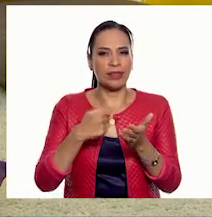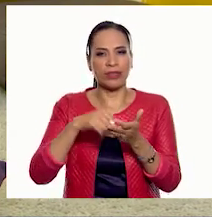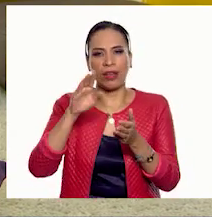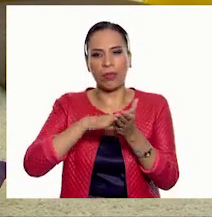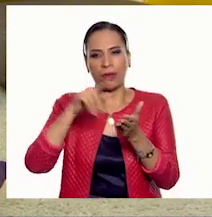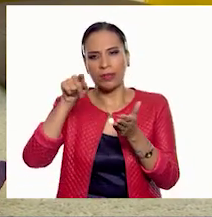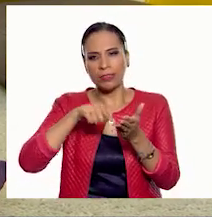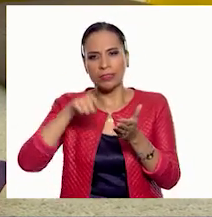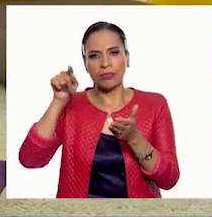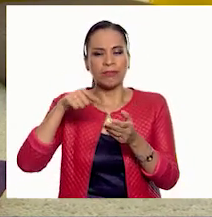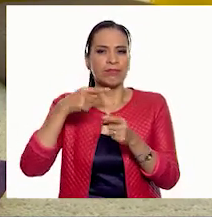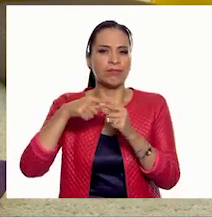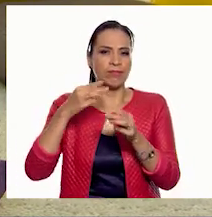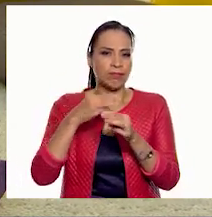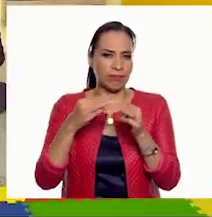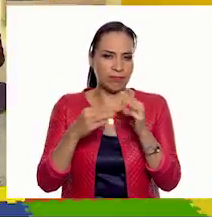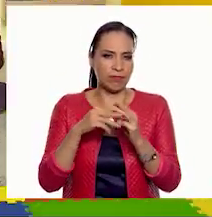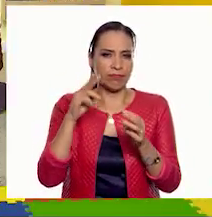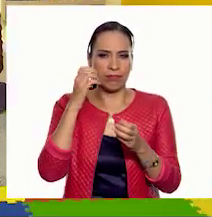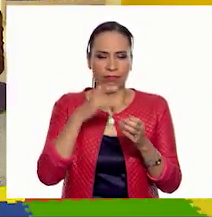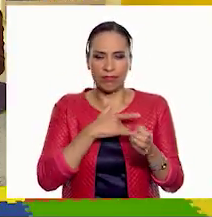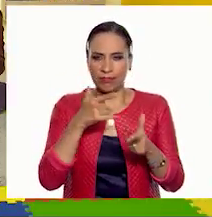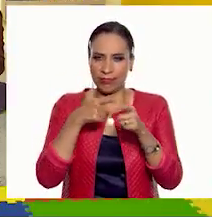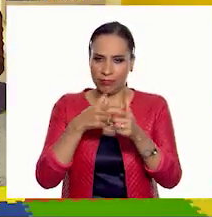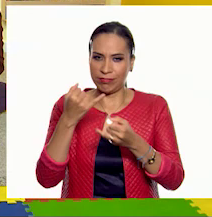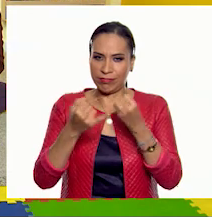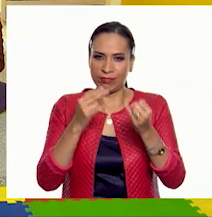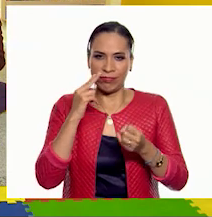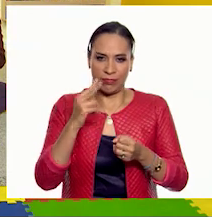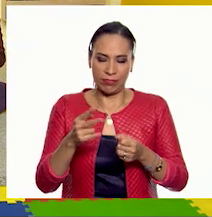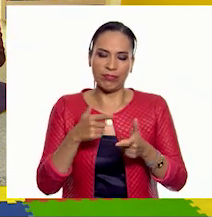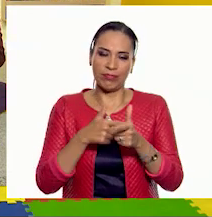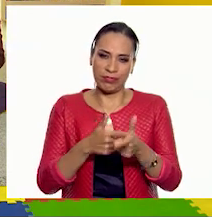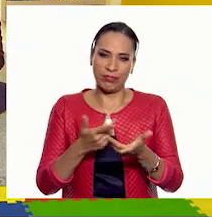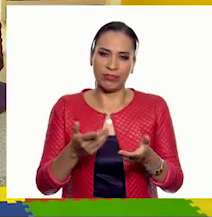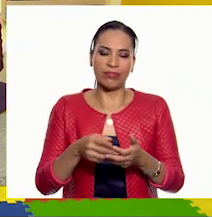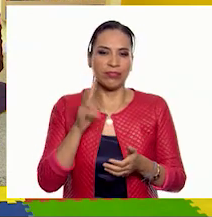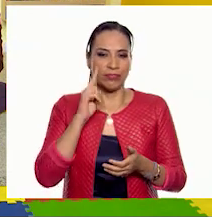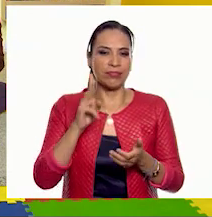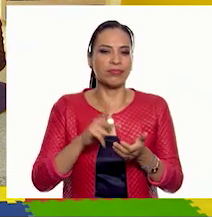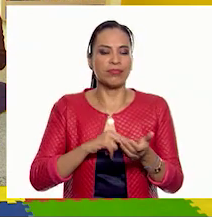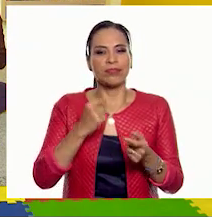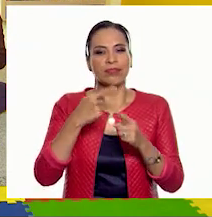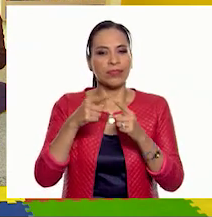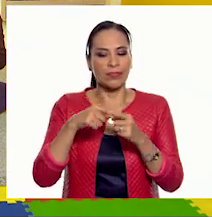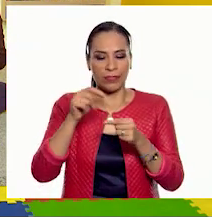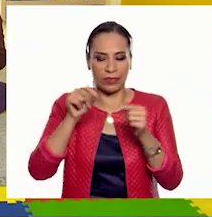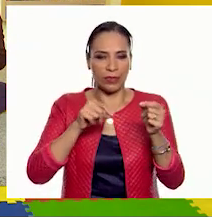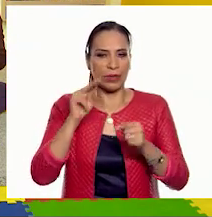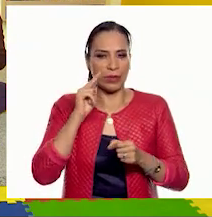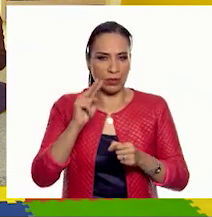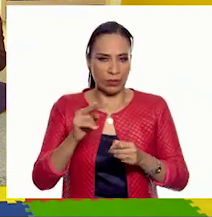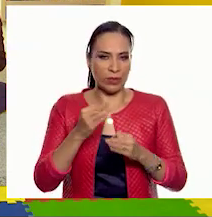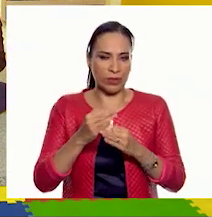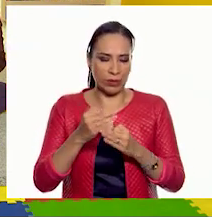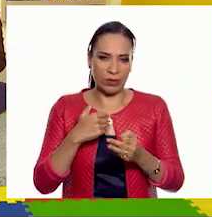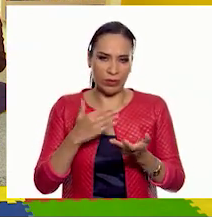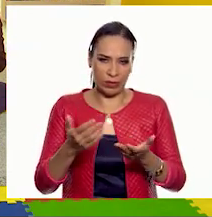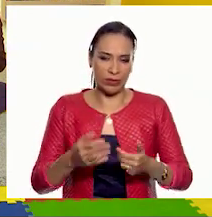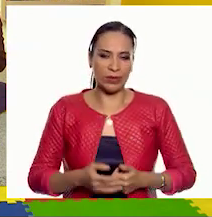líneas experimentando con el material. ¿Seguimos jugando? Sí. Voy a intentar hacer varias líneas al mismo tiempo. Ahora voy a